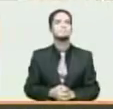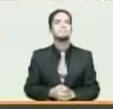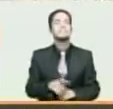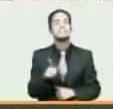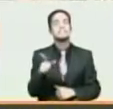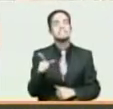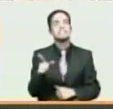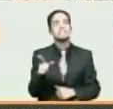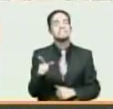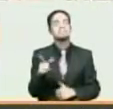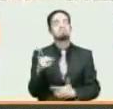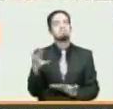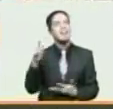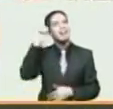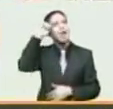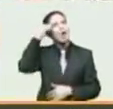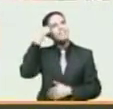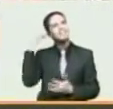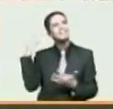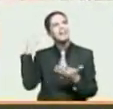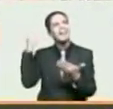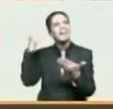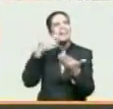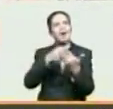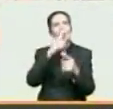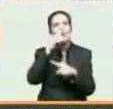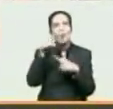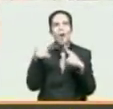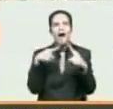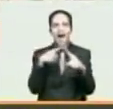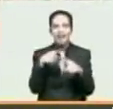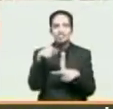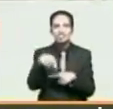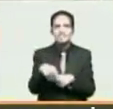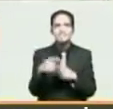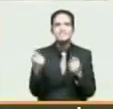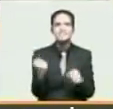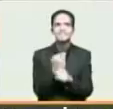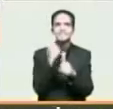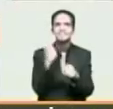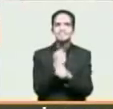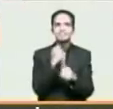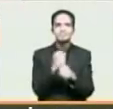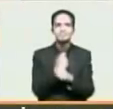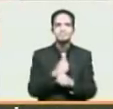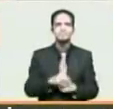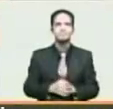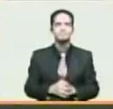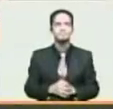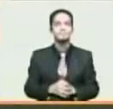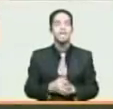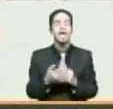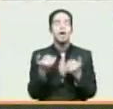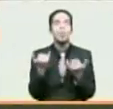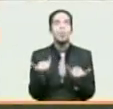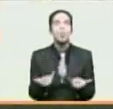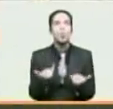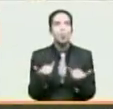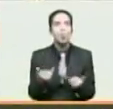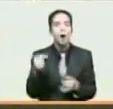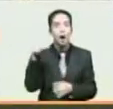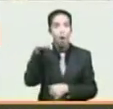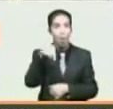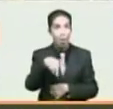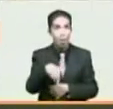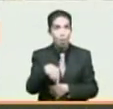viaje de un año expresando lo que ha sido esta gesta valiosa. Ahora, hoy, que es un